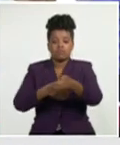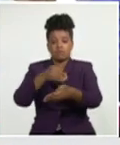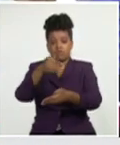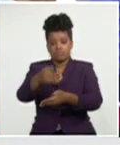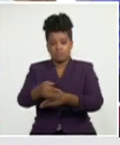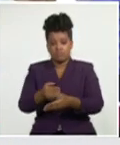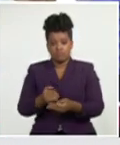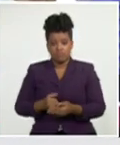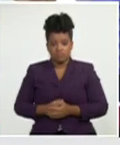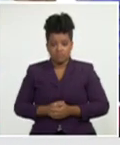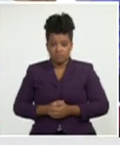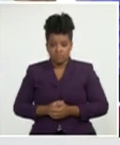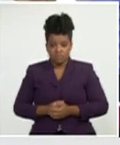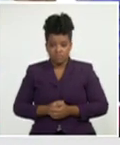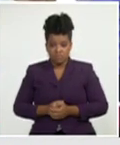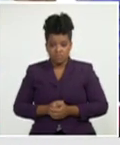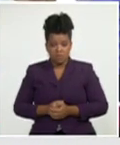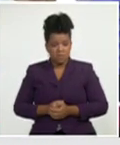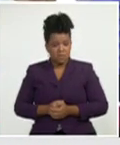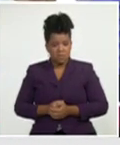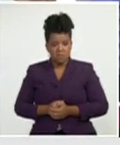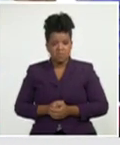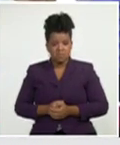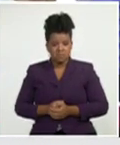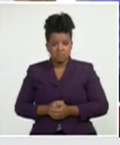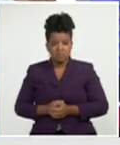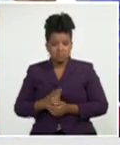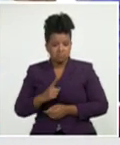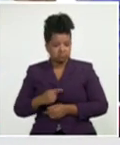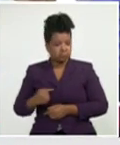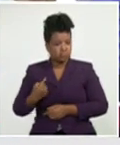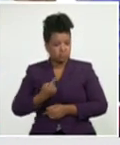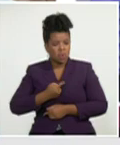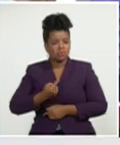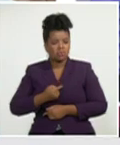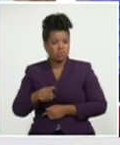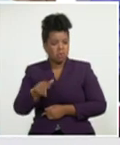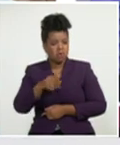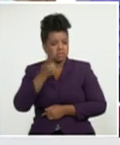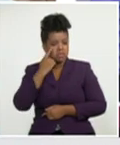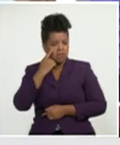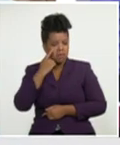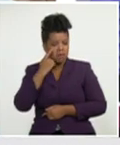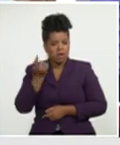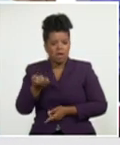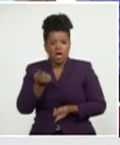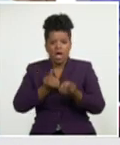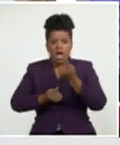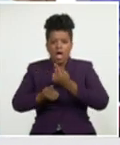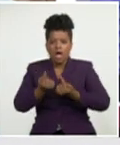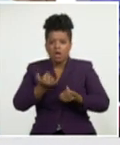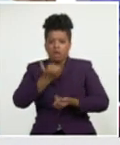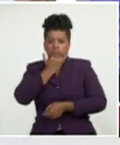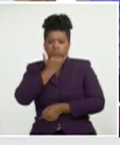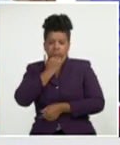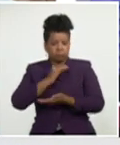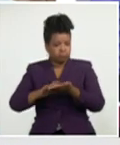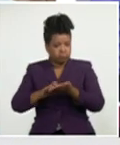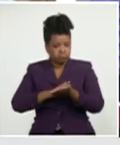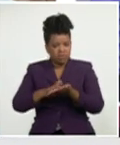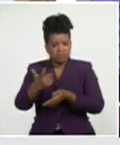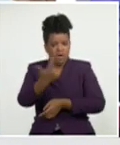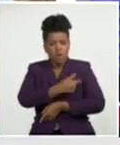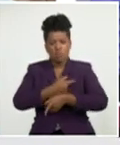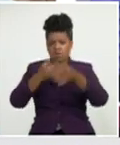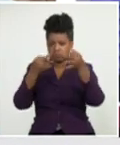eventos adversos se están comportando como esperamos para este tipo de plataformas de vacuna, que son vacunas muy seguras. Yo te puedo aportar algunos datos que traíamos aquí